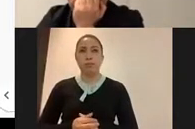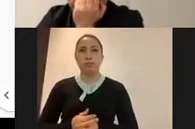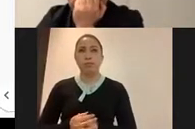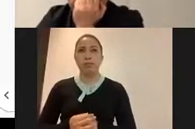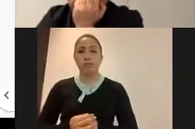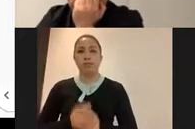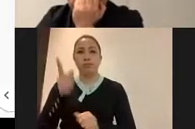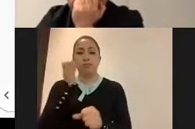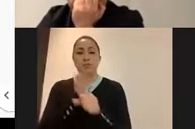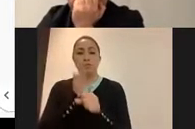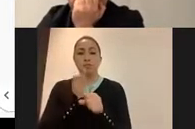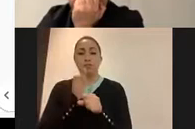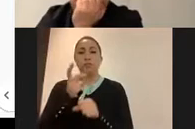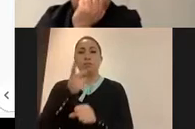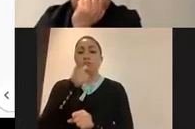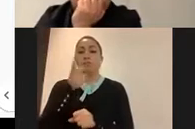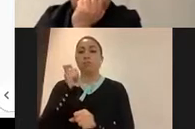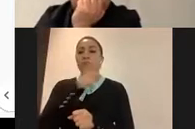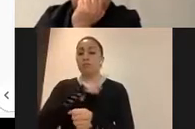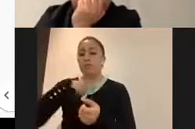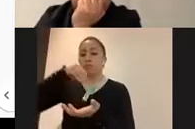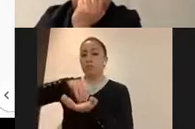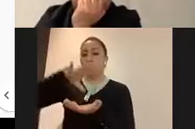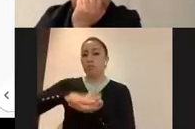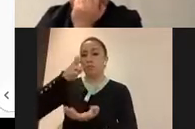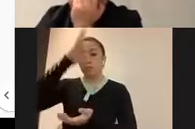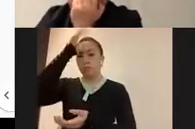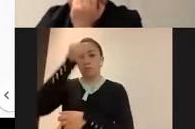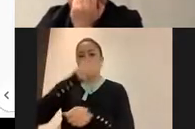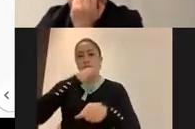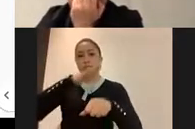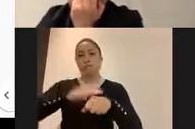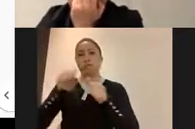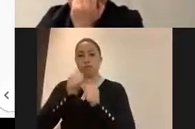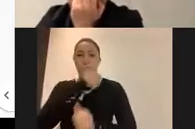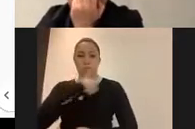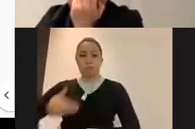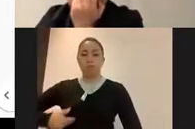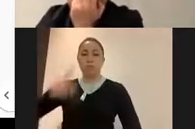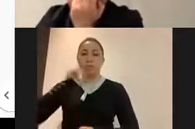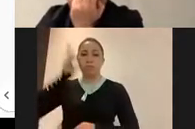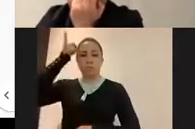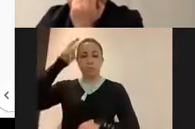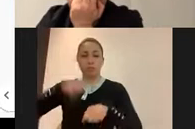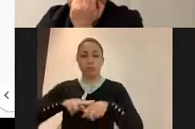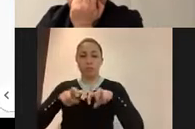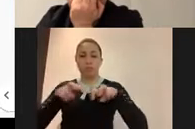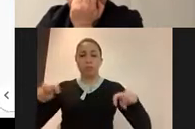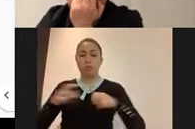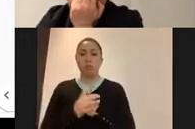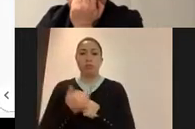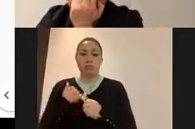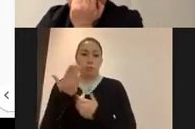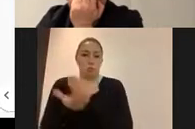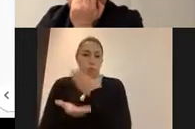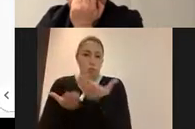Señala, comuníquese el presente acuerdo a la presidenta de la mesa directiva. Yo les haría la